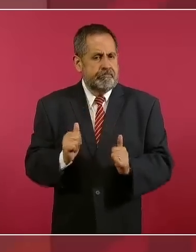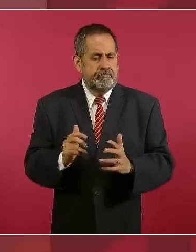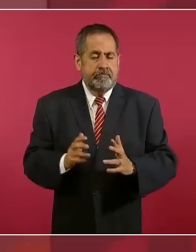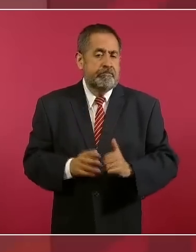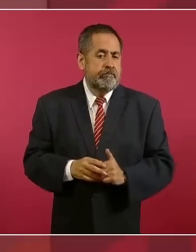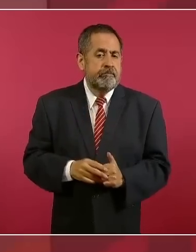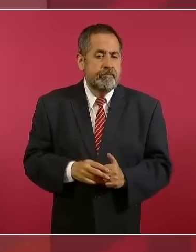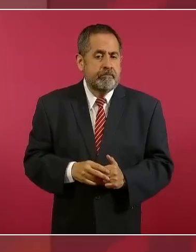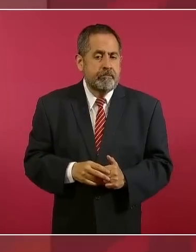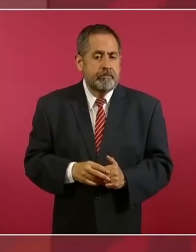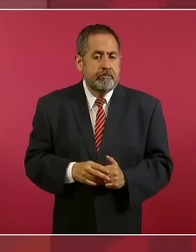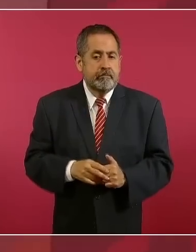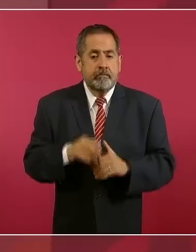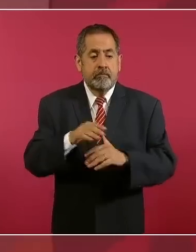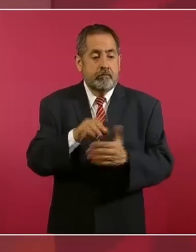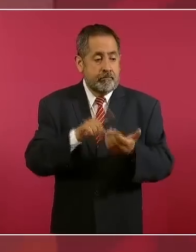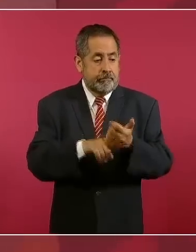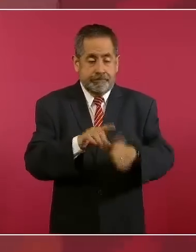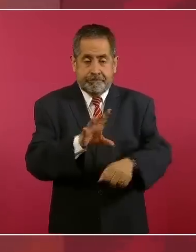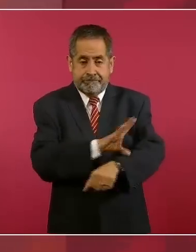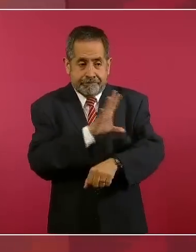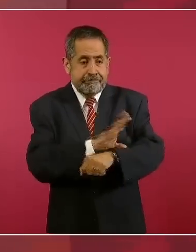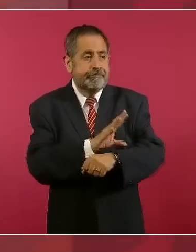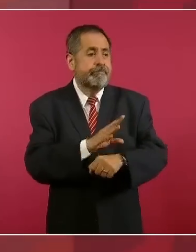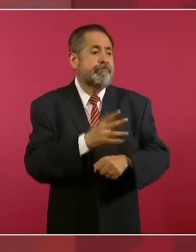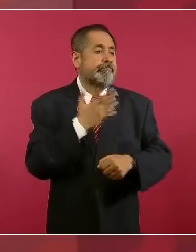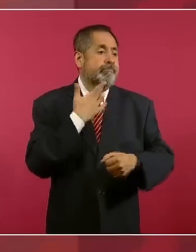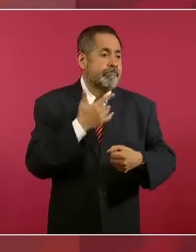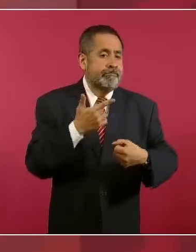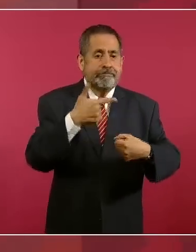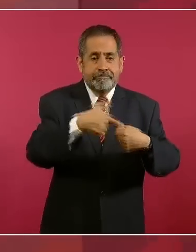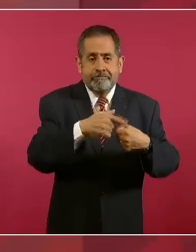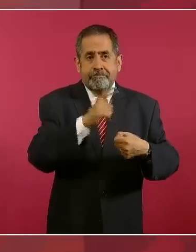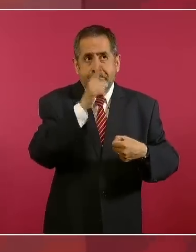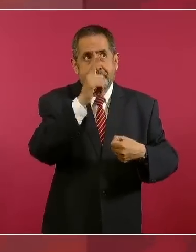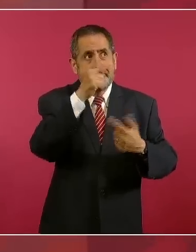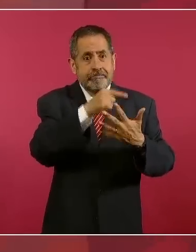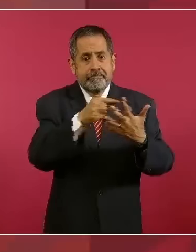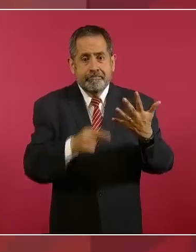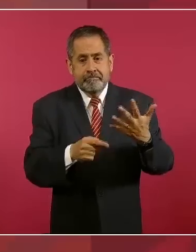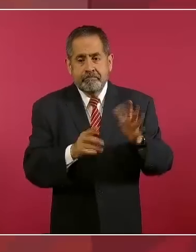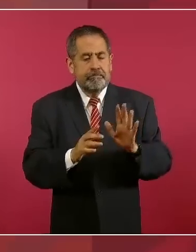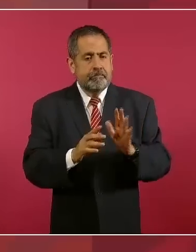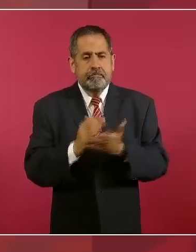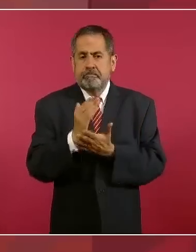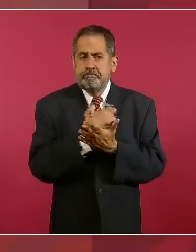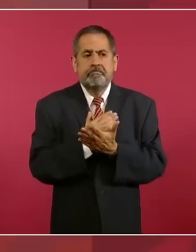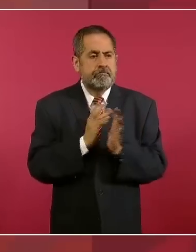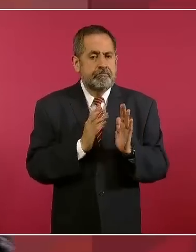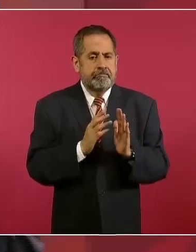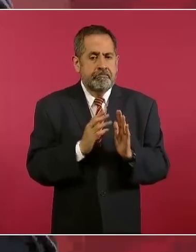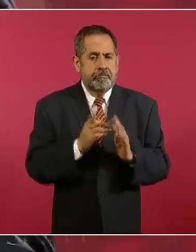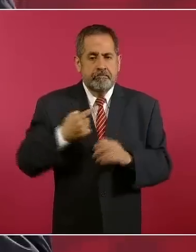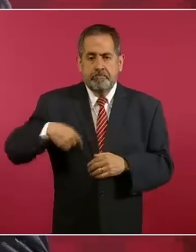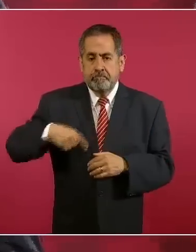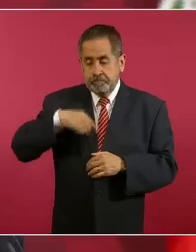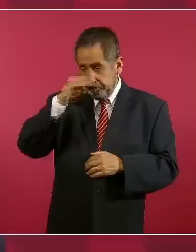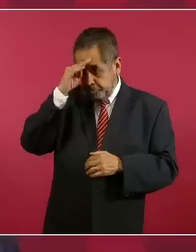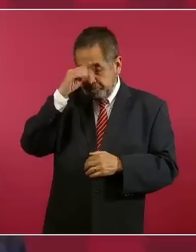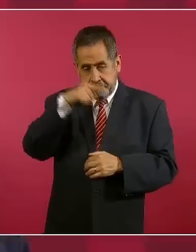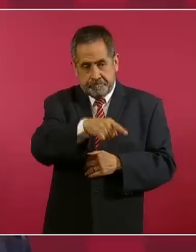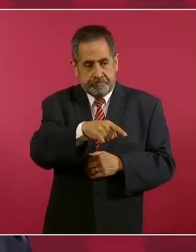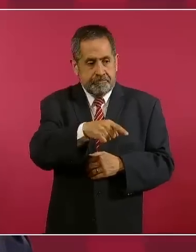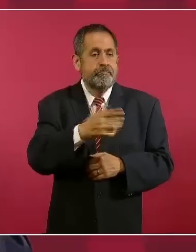sobre todo en energéticos, porque decidimos no aumentar los precios de